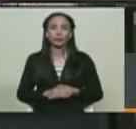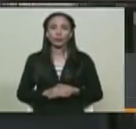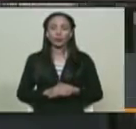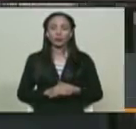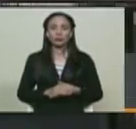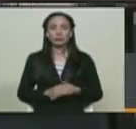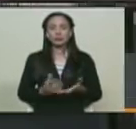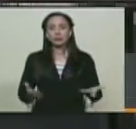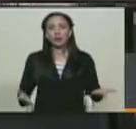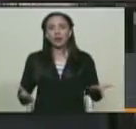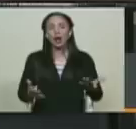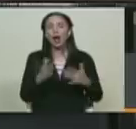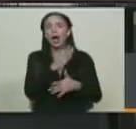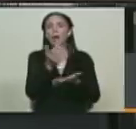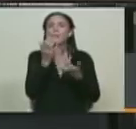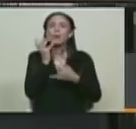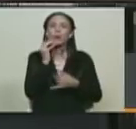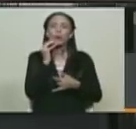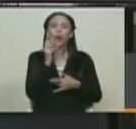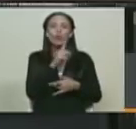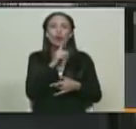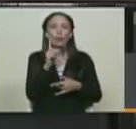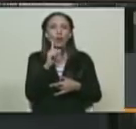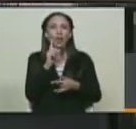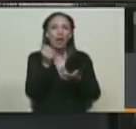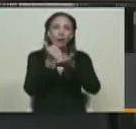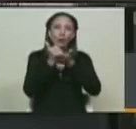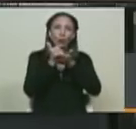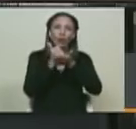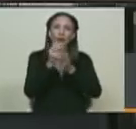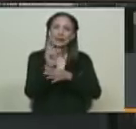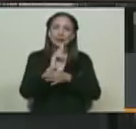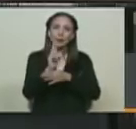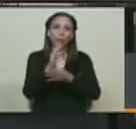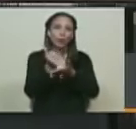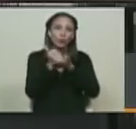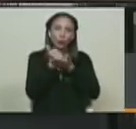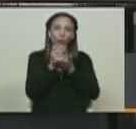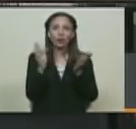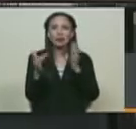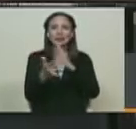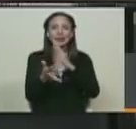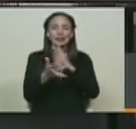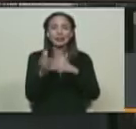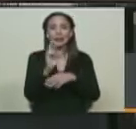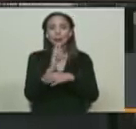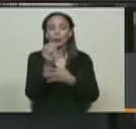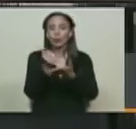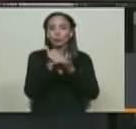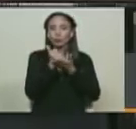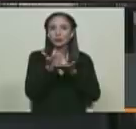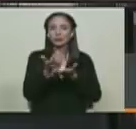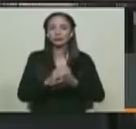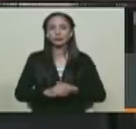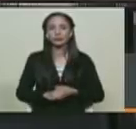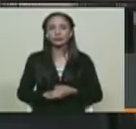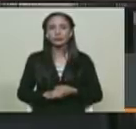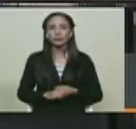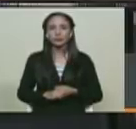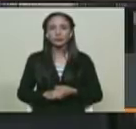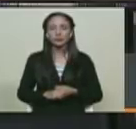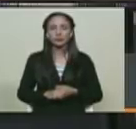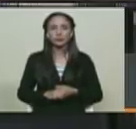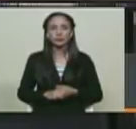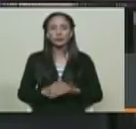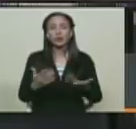Lo que llaman ustedes ayudas técnicas, ayudas humanas más bien. Aquí se ha caracterizado